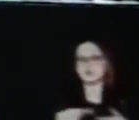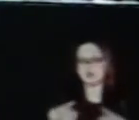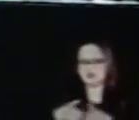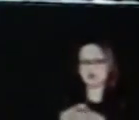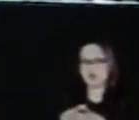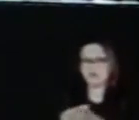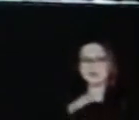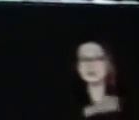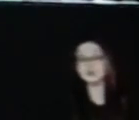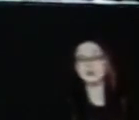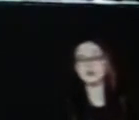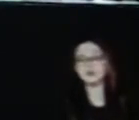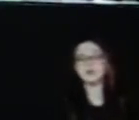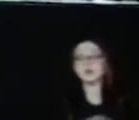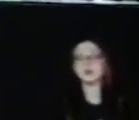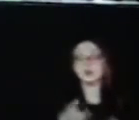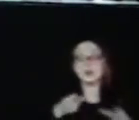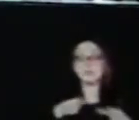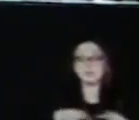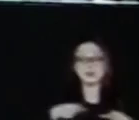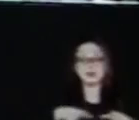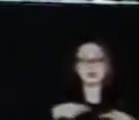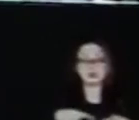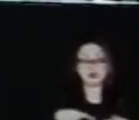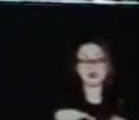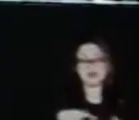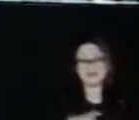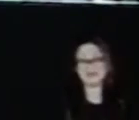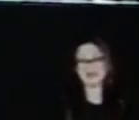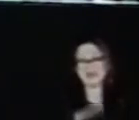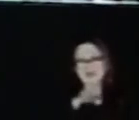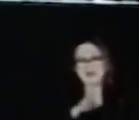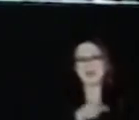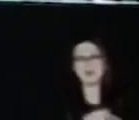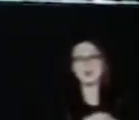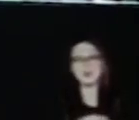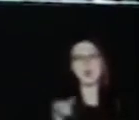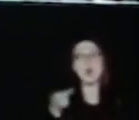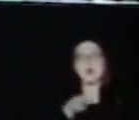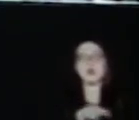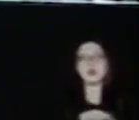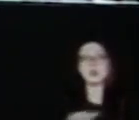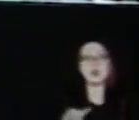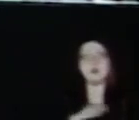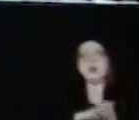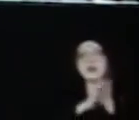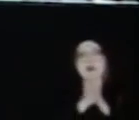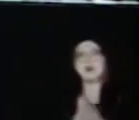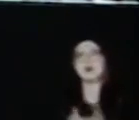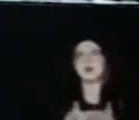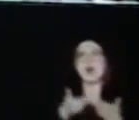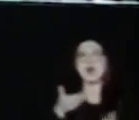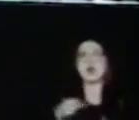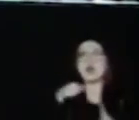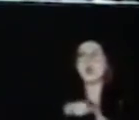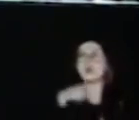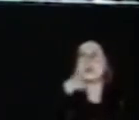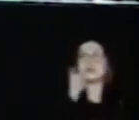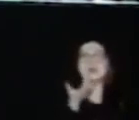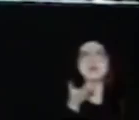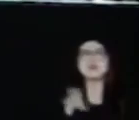se ha empobrecido a la mayoría de la población hasta llevarla a buscarse la